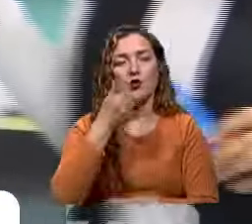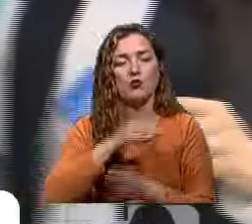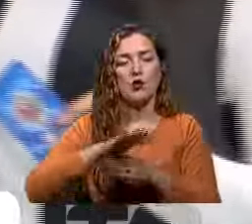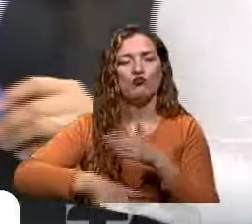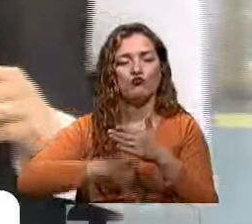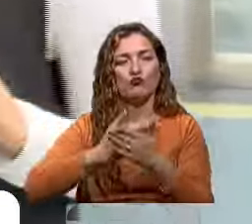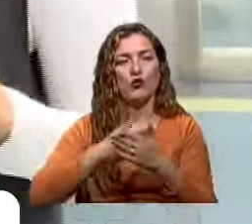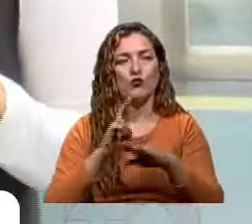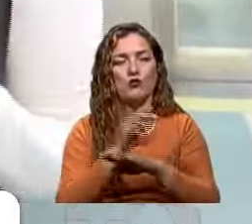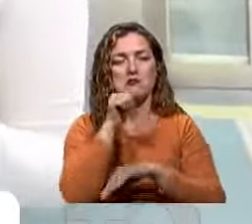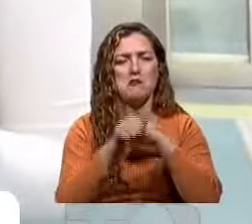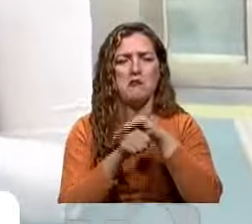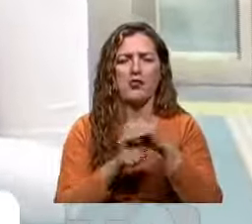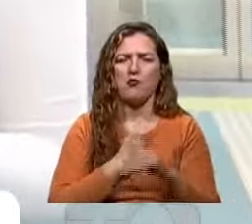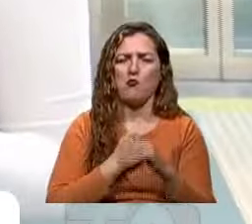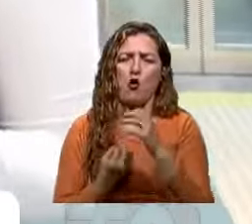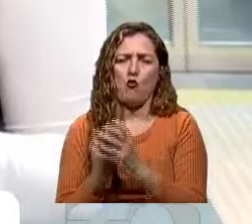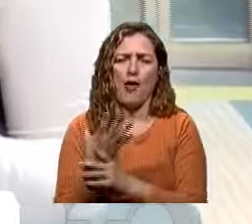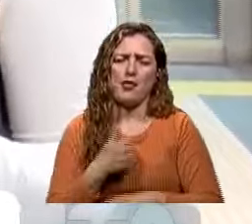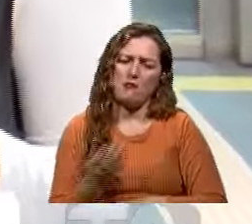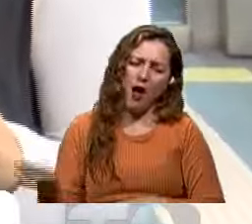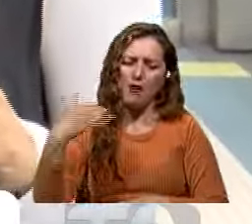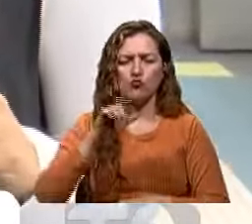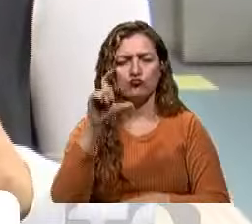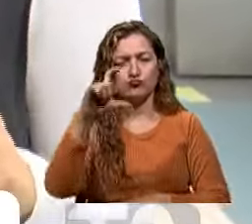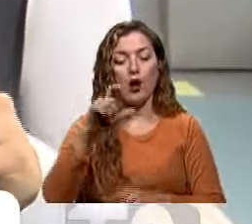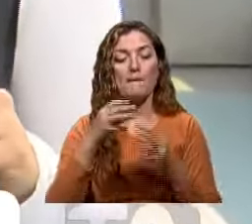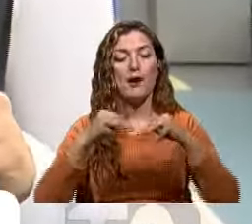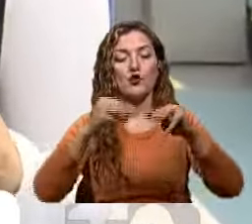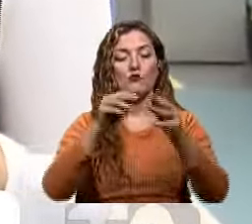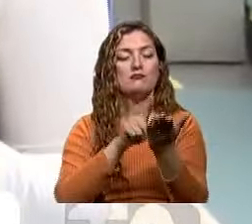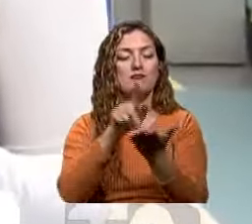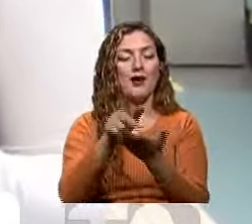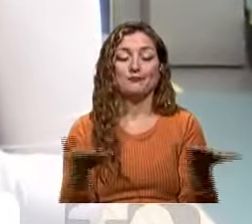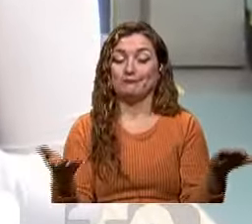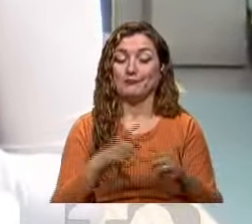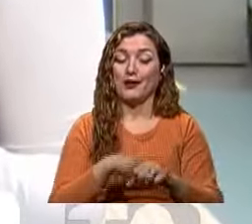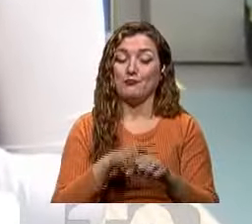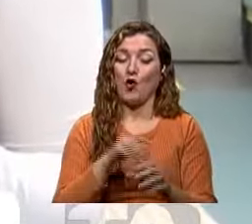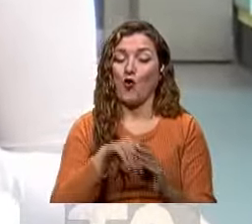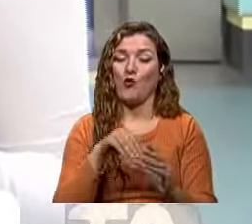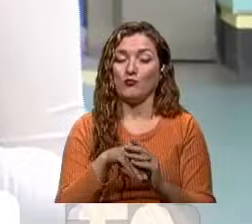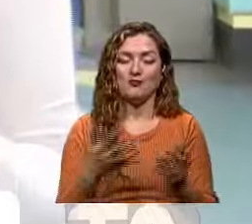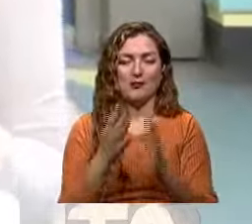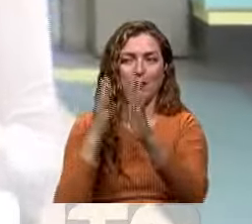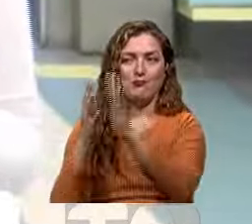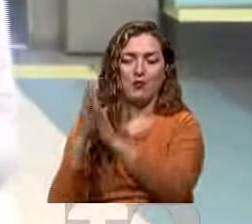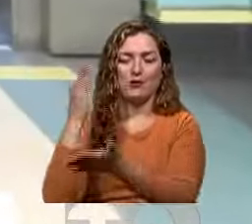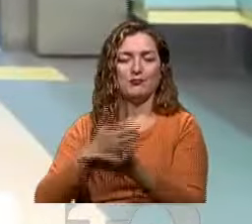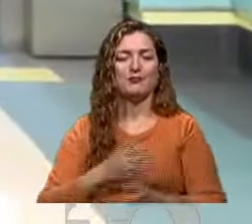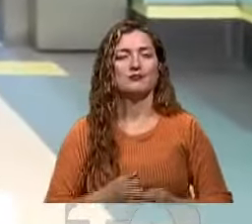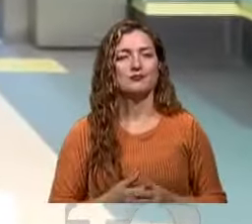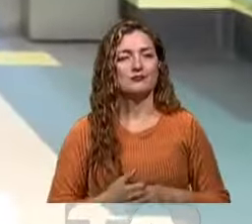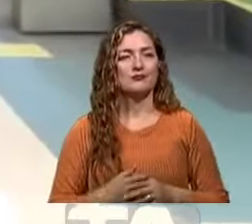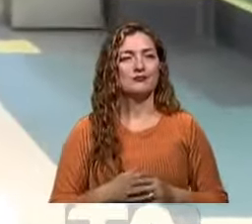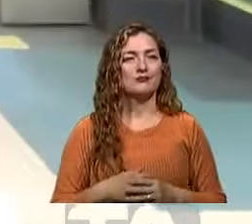invitamos a nuestros usuarios y usuarias a crearse su cuenta ciudad y acceder a los métodos de acceso digitales para optimizar su tiempo y evitar las filas dentro de las instalaciones.